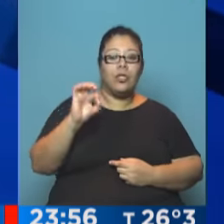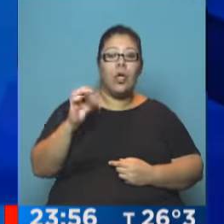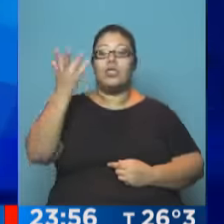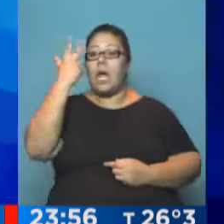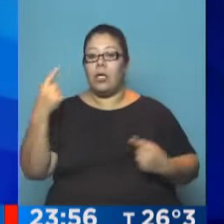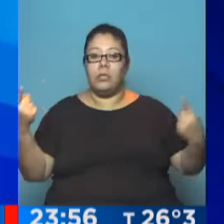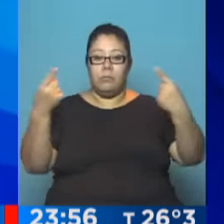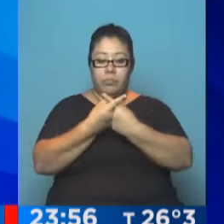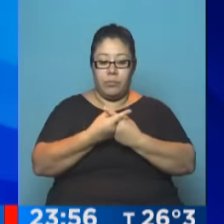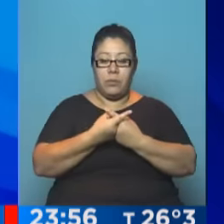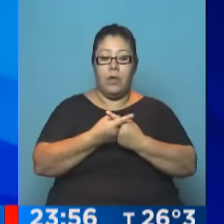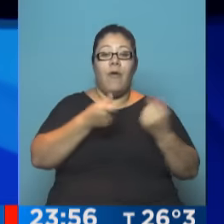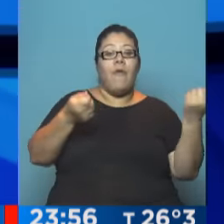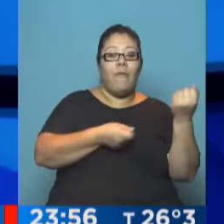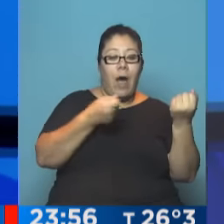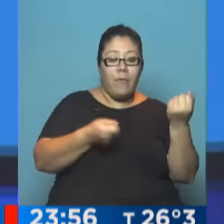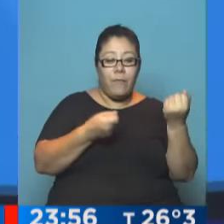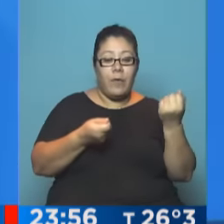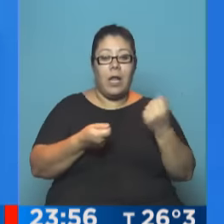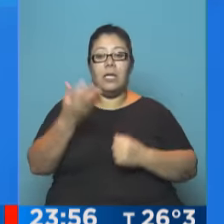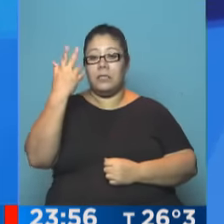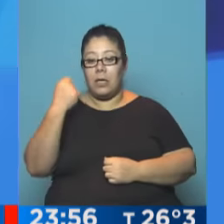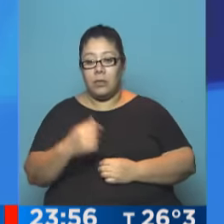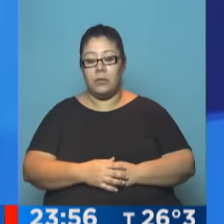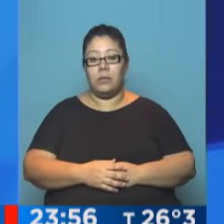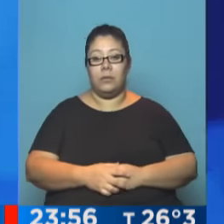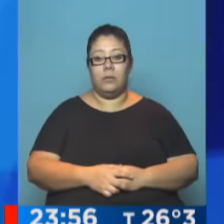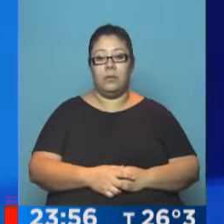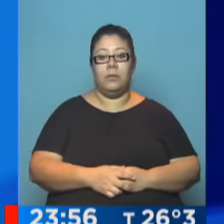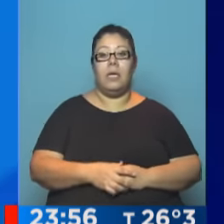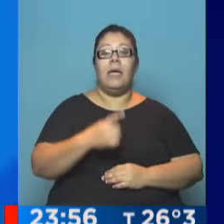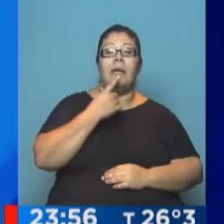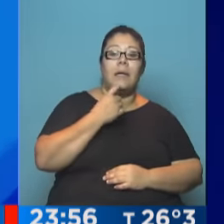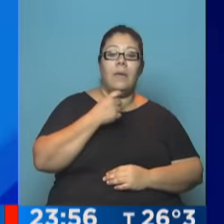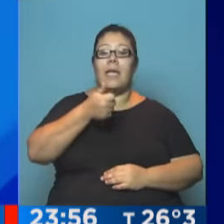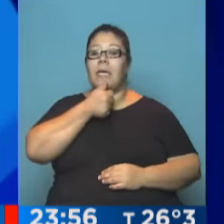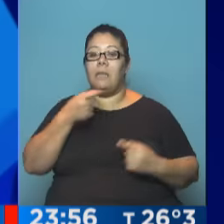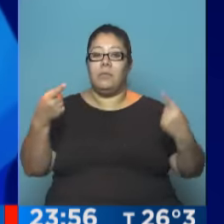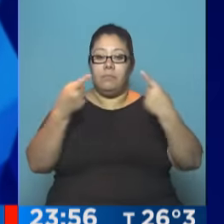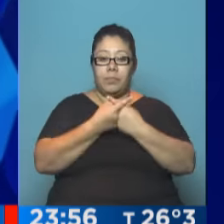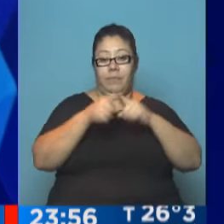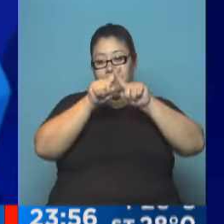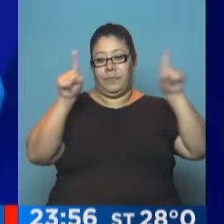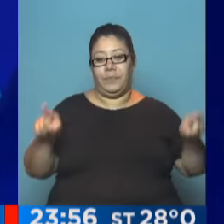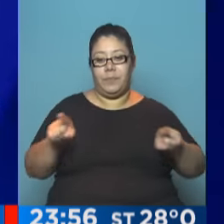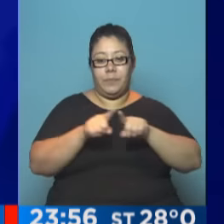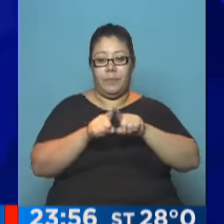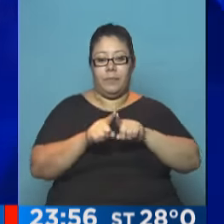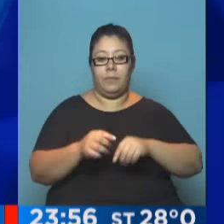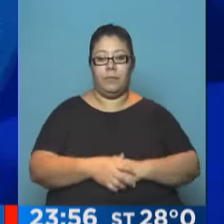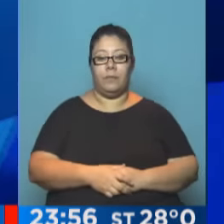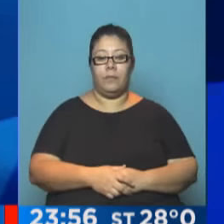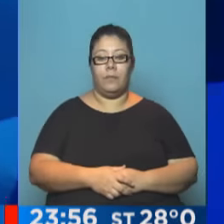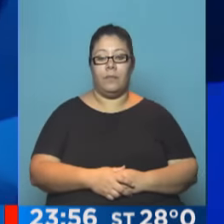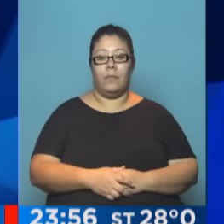son los partidos correspondientes a la zona 1, River Quilmes, Independiente Belgrano y Rosario Central frente a Godoy Cruz. Este